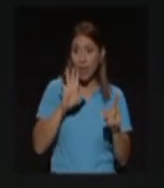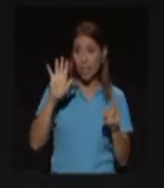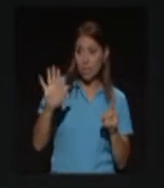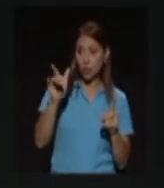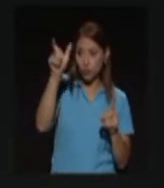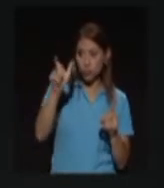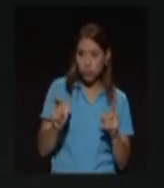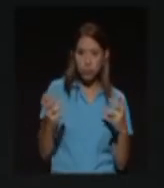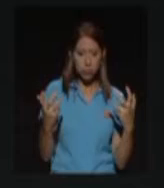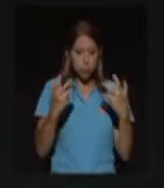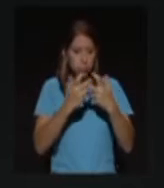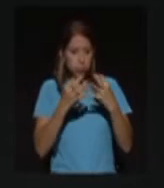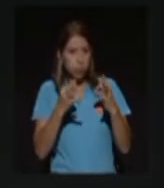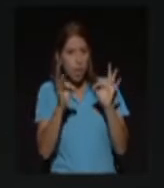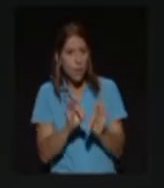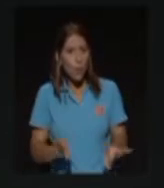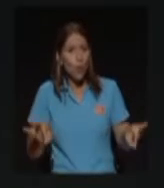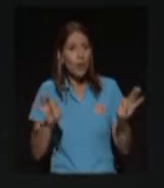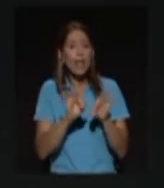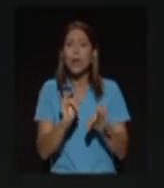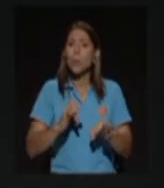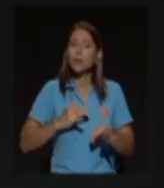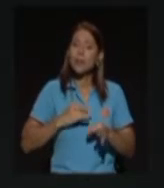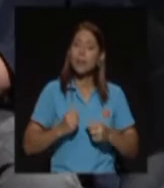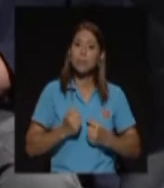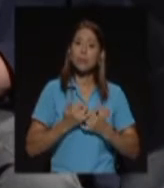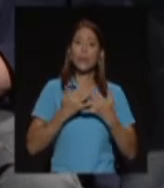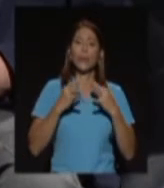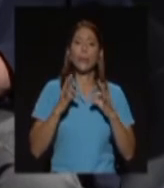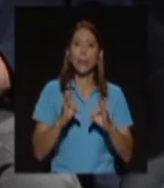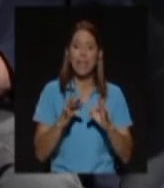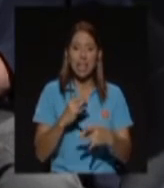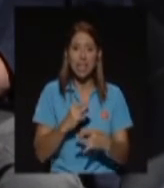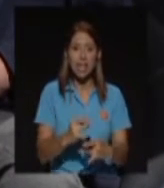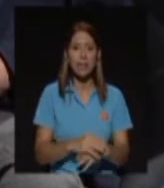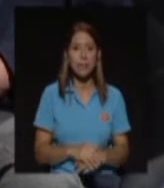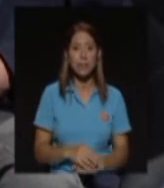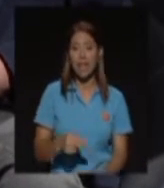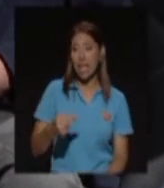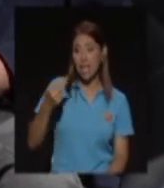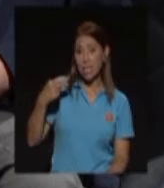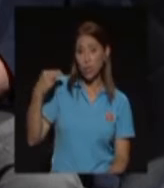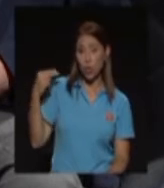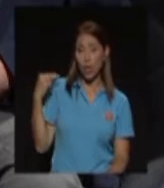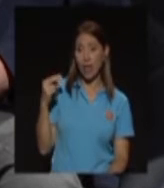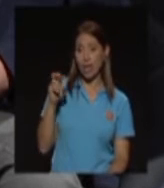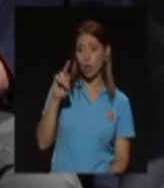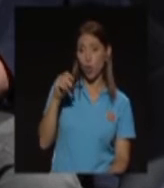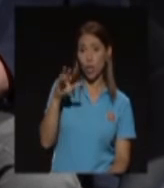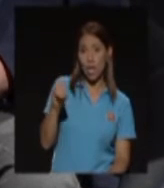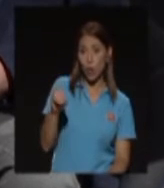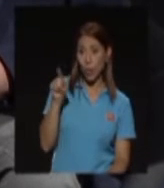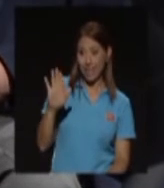de una bocanada de aire fresco interesante. La historia de don Rodrigo con respecto a la rebaja del sueldo